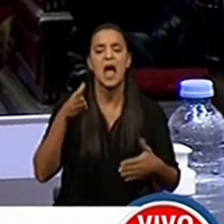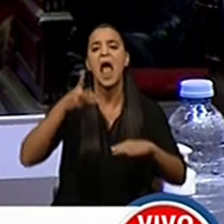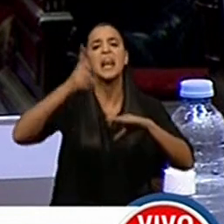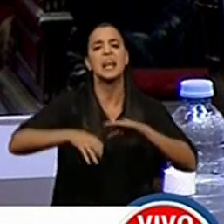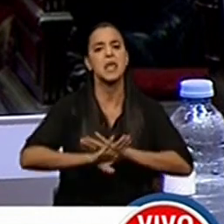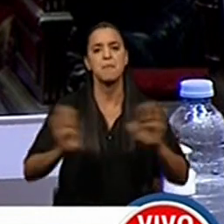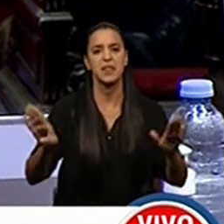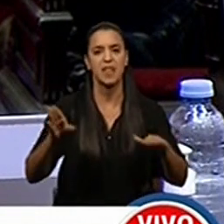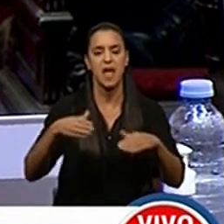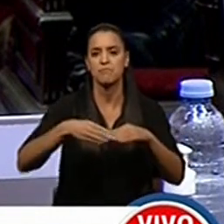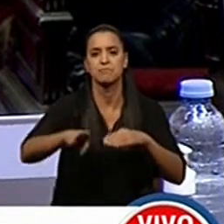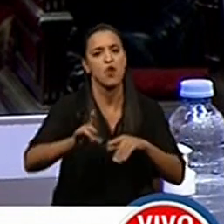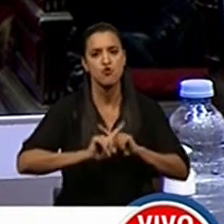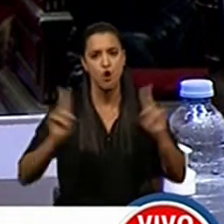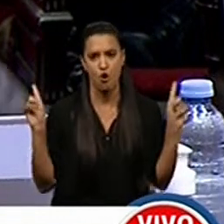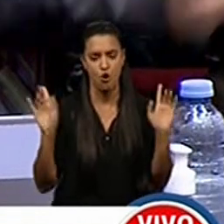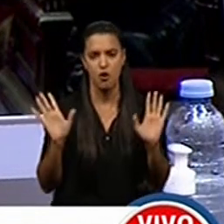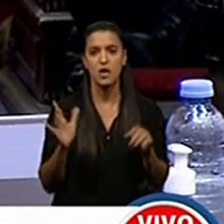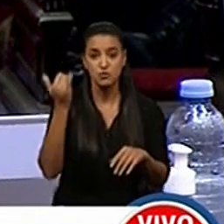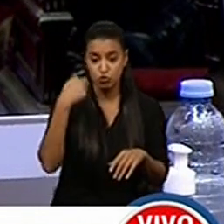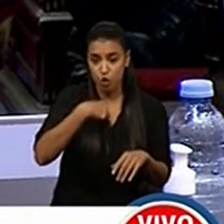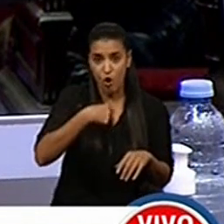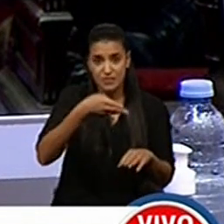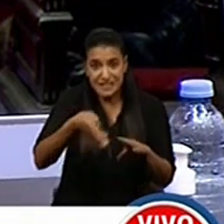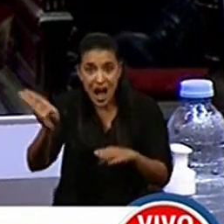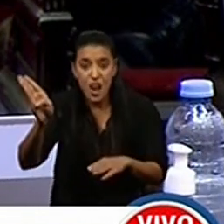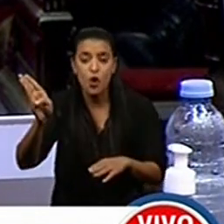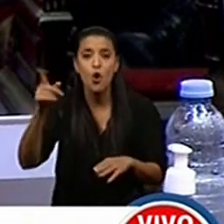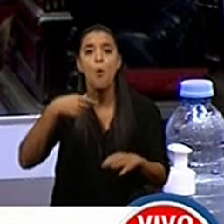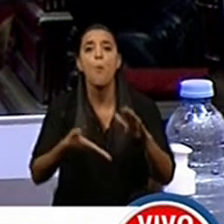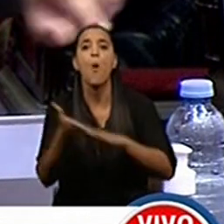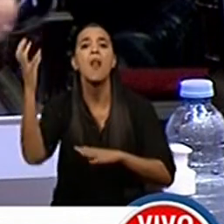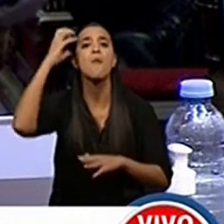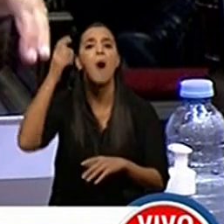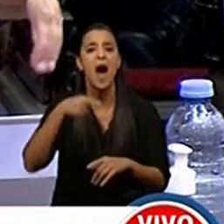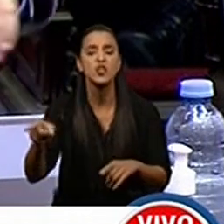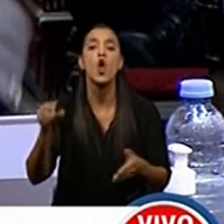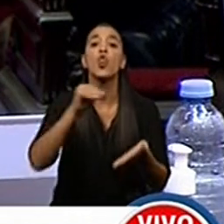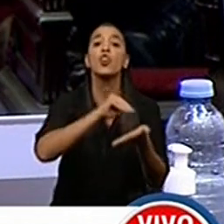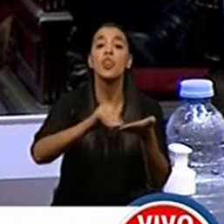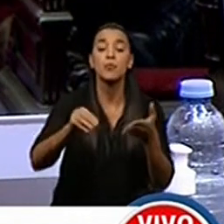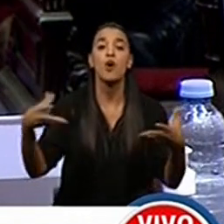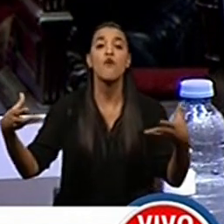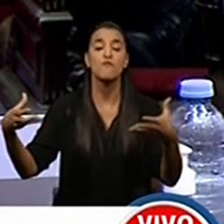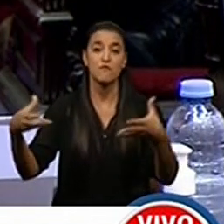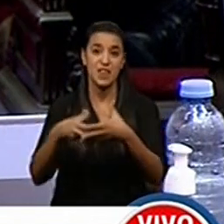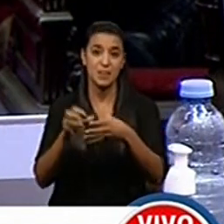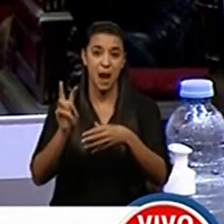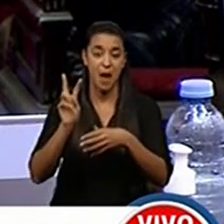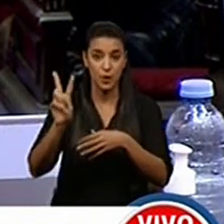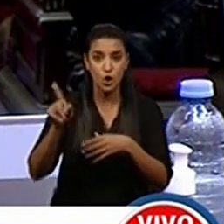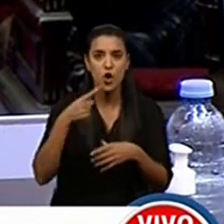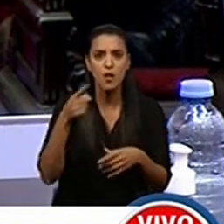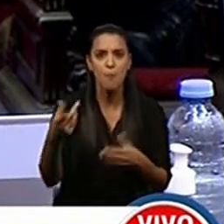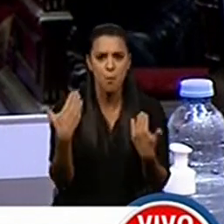no puede ser cruzado. Acabo de salir, iba al baño y un diputado del Frente para la Victoria, que por supuesto